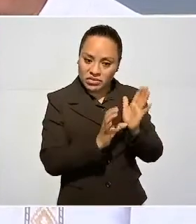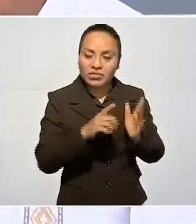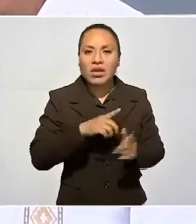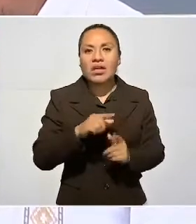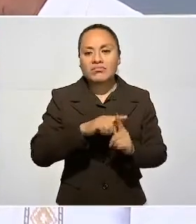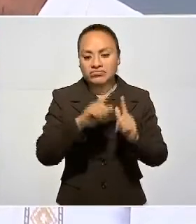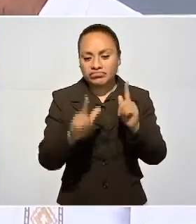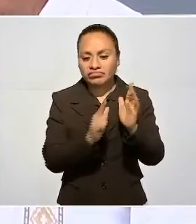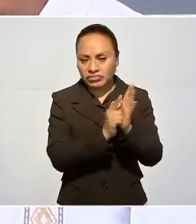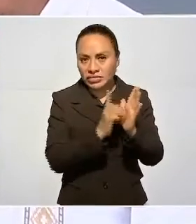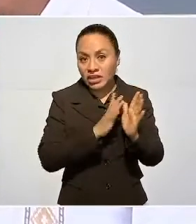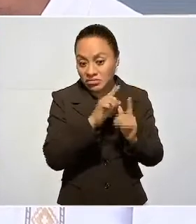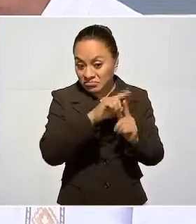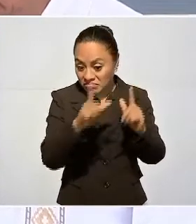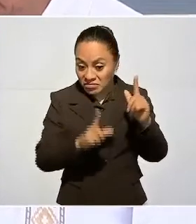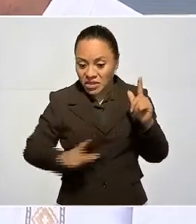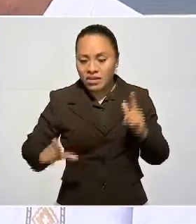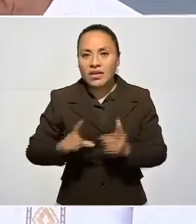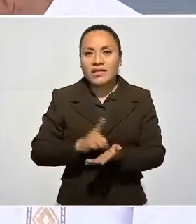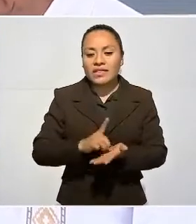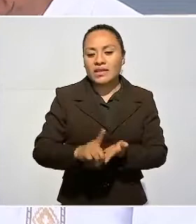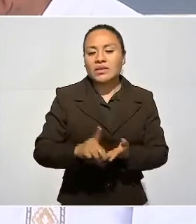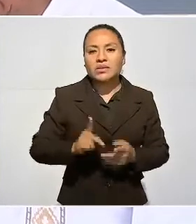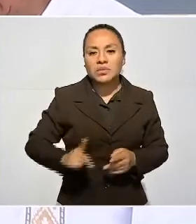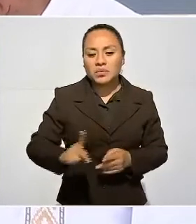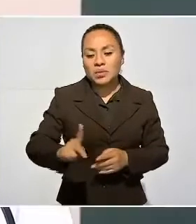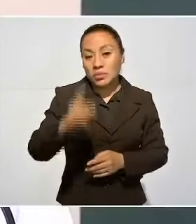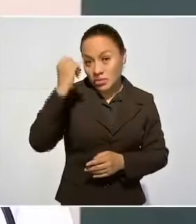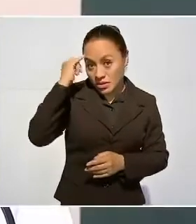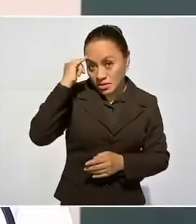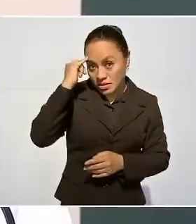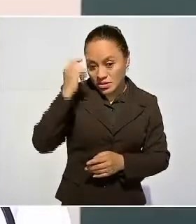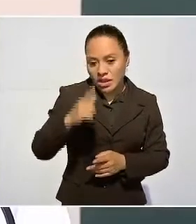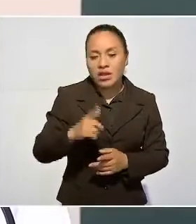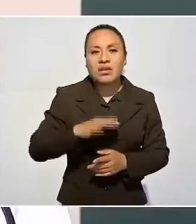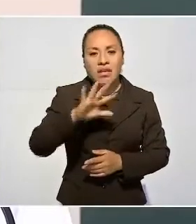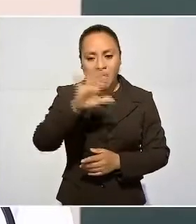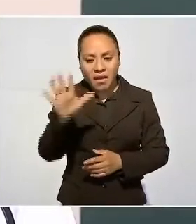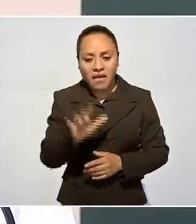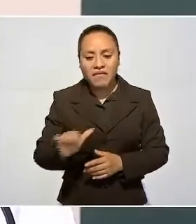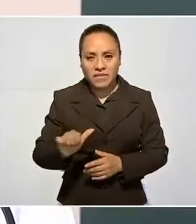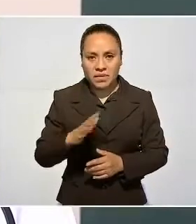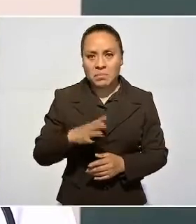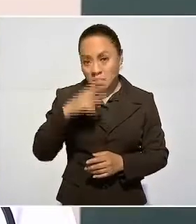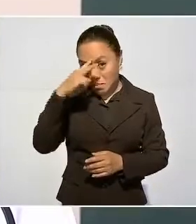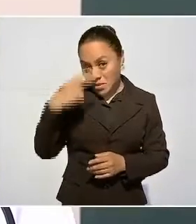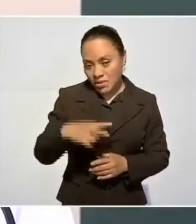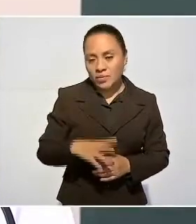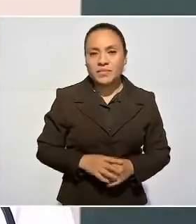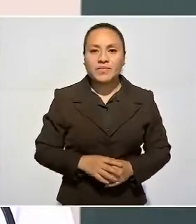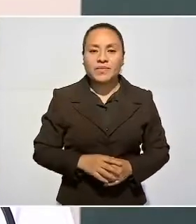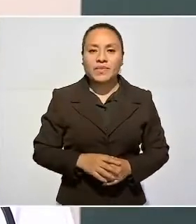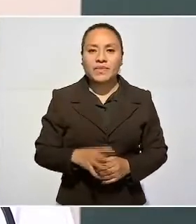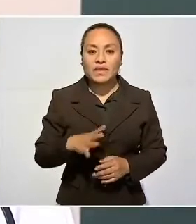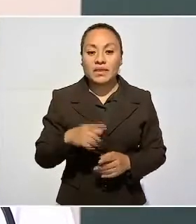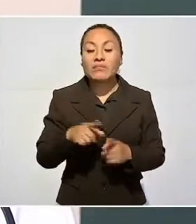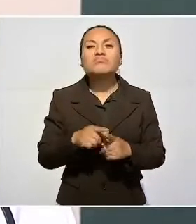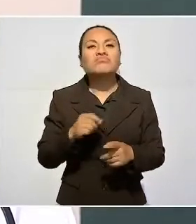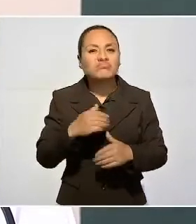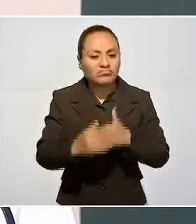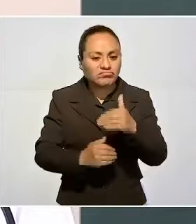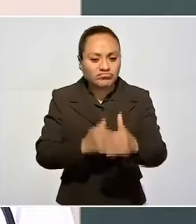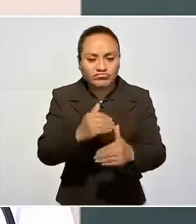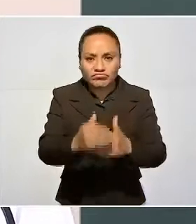Mexicanos sobre los derechos de los pueblos y comunidades indígenas y afromexicanos, proceso en el que